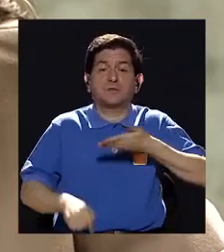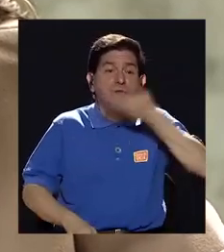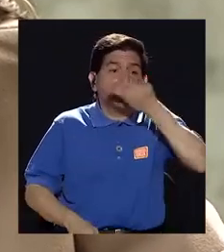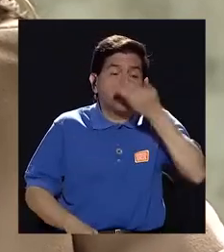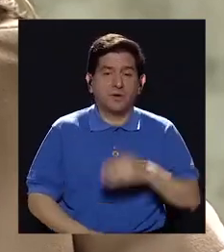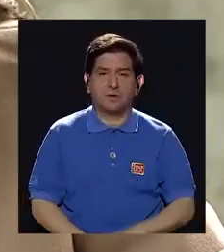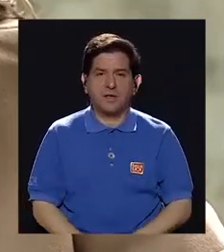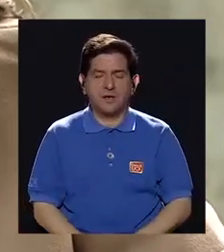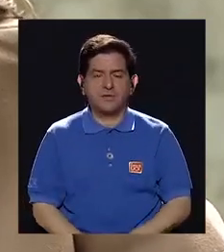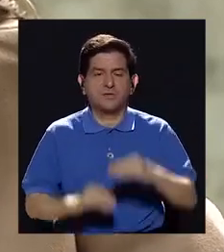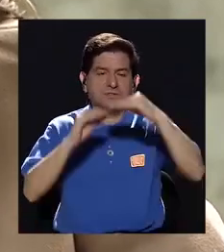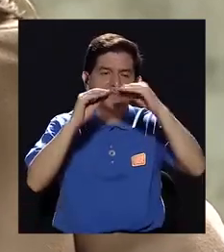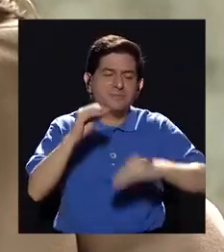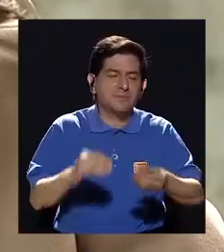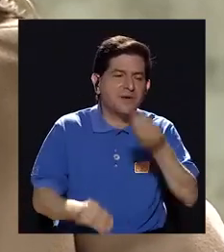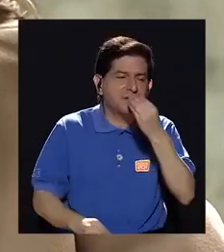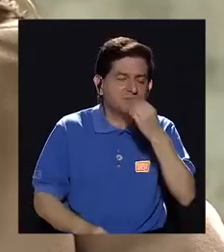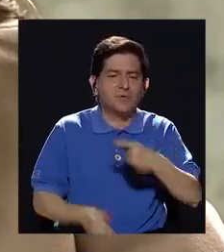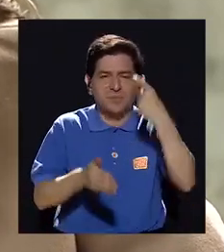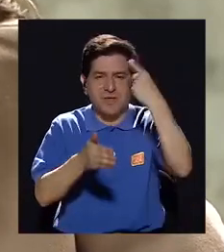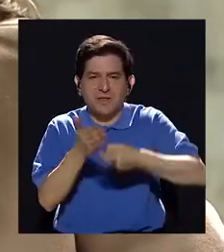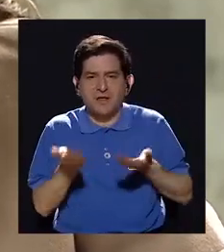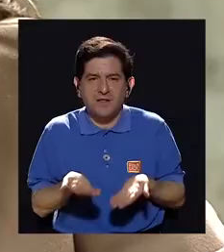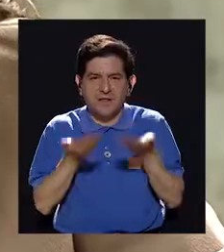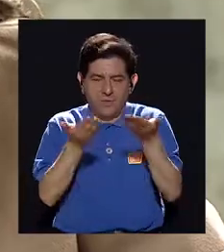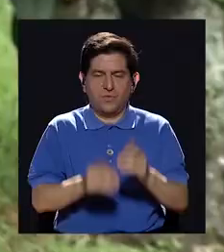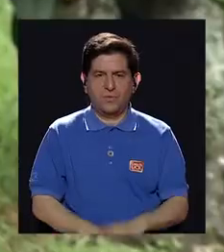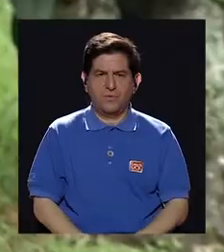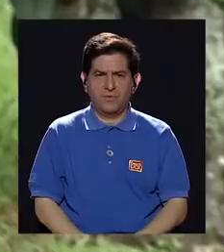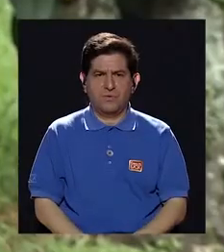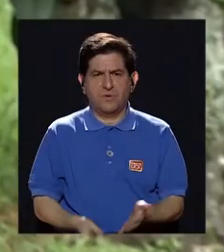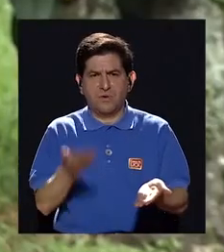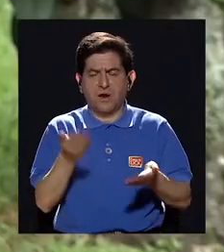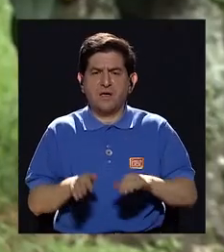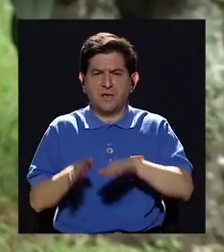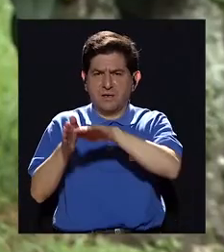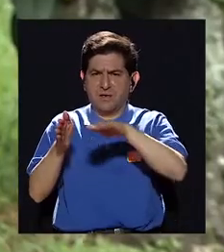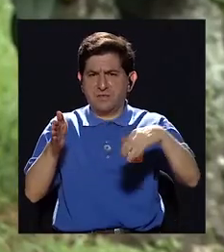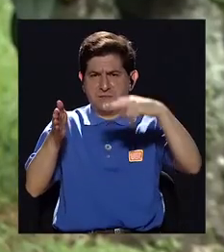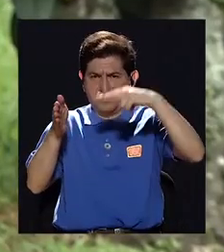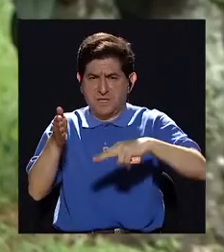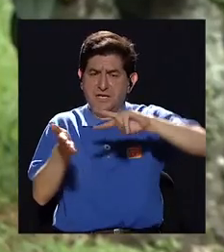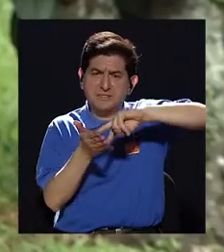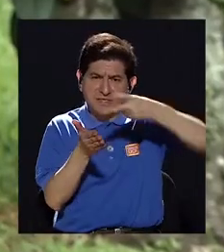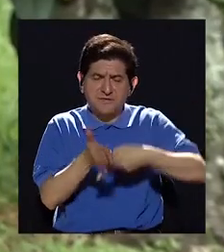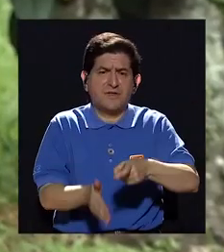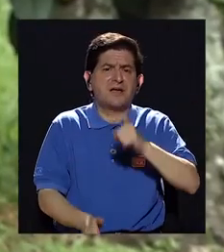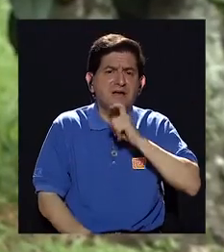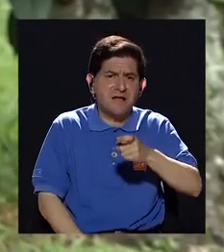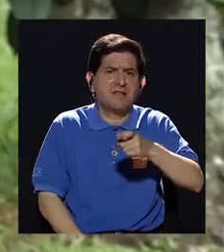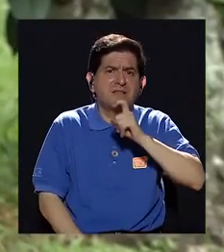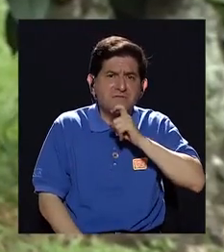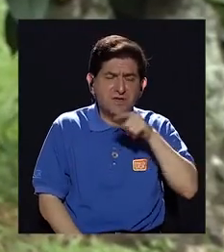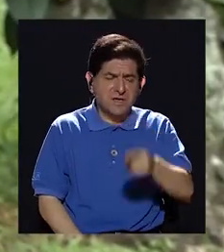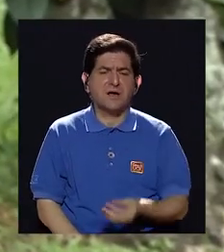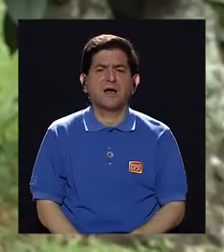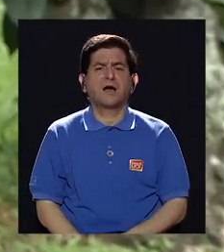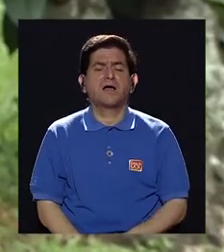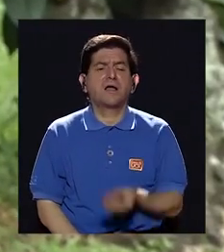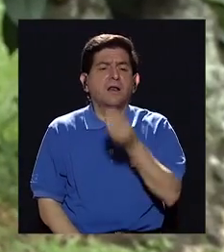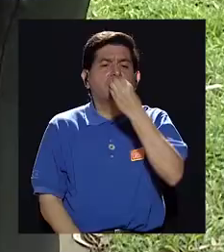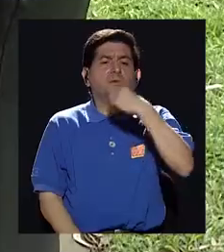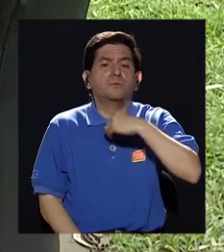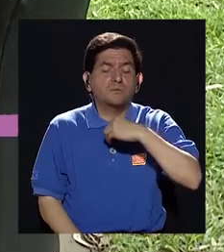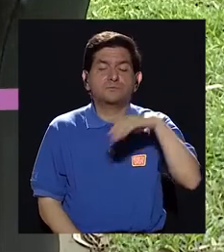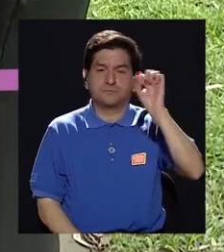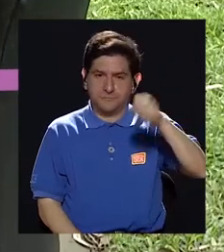tiende a darle menos comida sólida. No, y que estará acostado Claro. Dificulta mucho la dilución. Claro, y